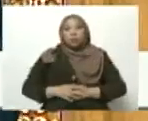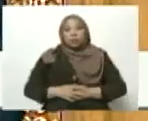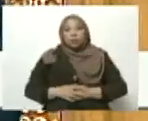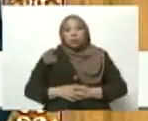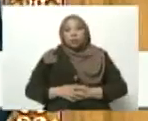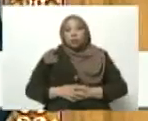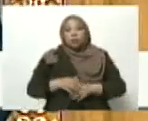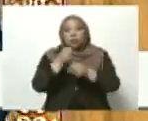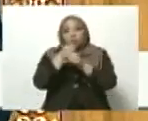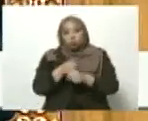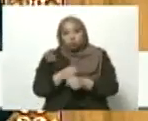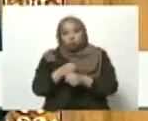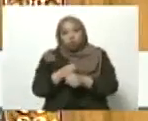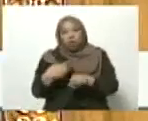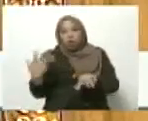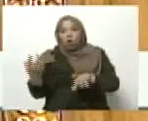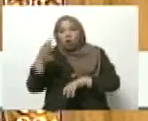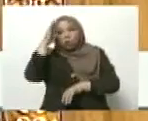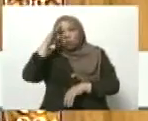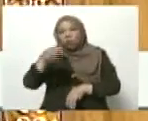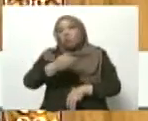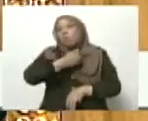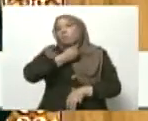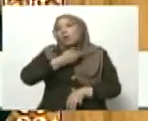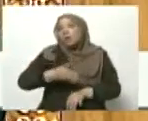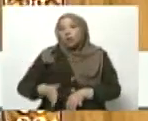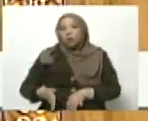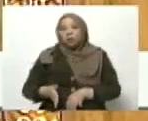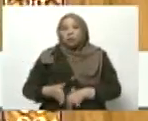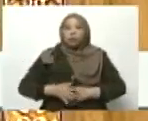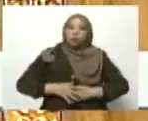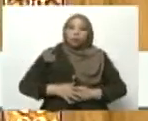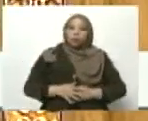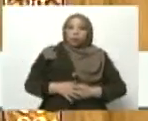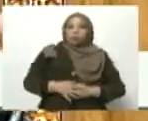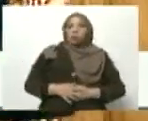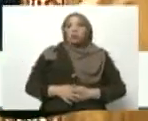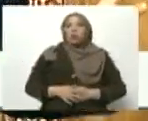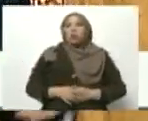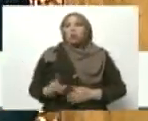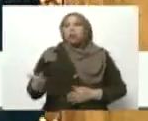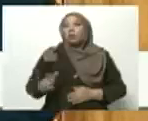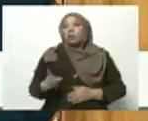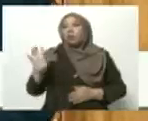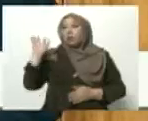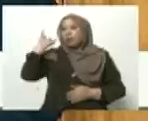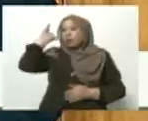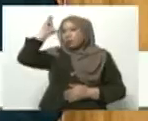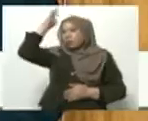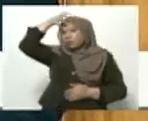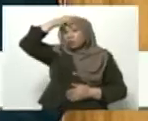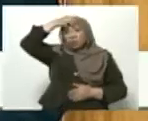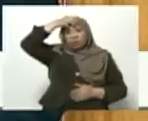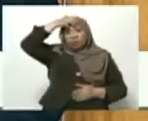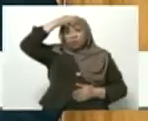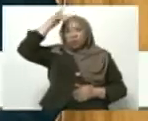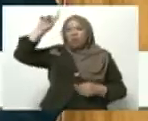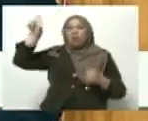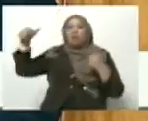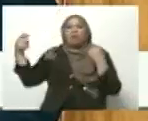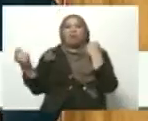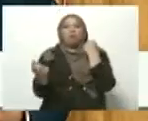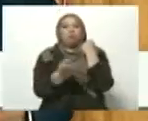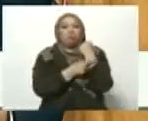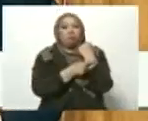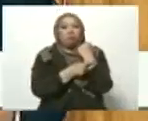se esperaba un choque militar. Fracasó. Y ahí es cuando Trump dice, no, es que con Guaidó no se puede. Este hombre no tiene